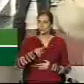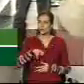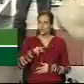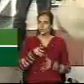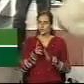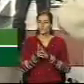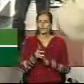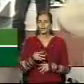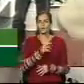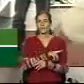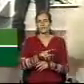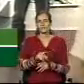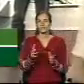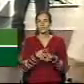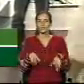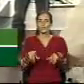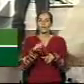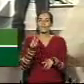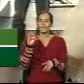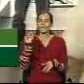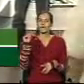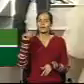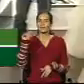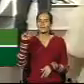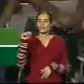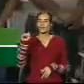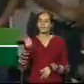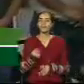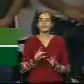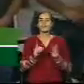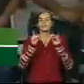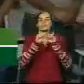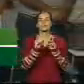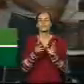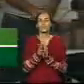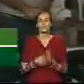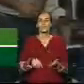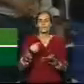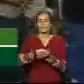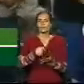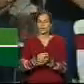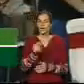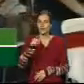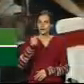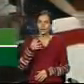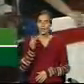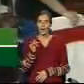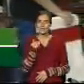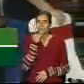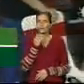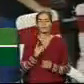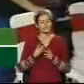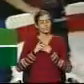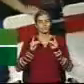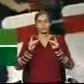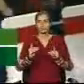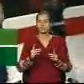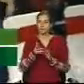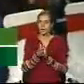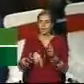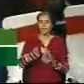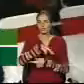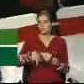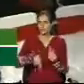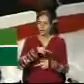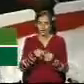con la instrucción del área bufalina, con la disposición de incrementar la inversión, aquí lo que hay es una disposición